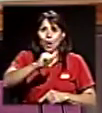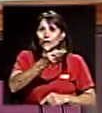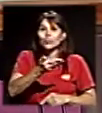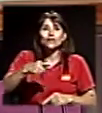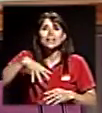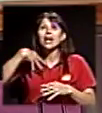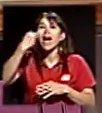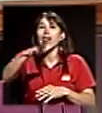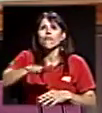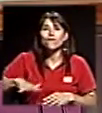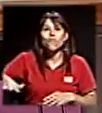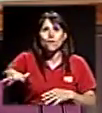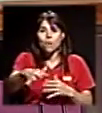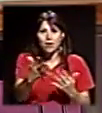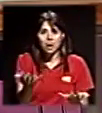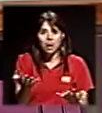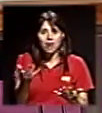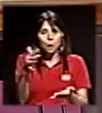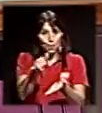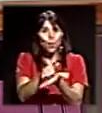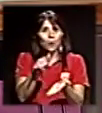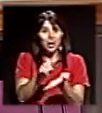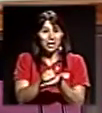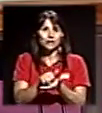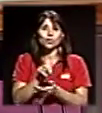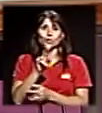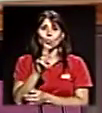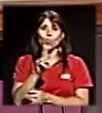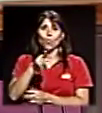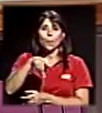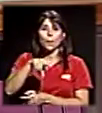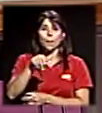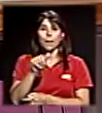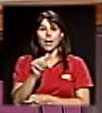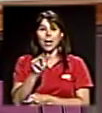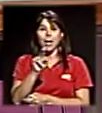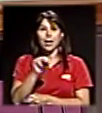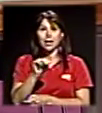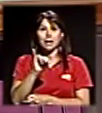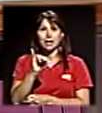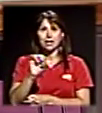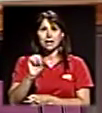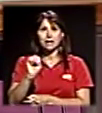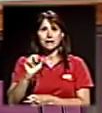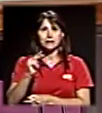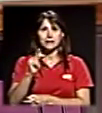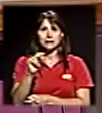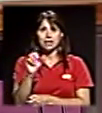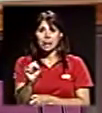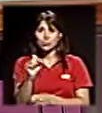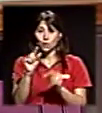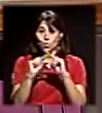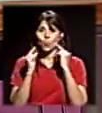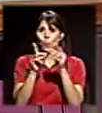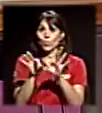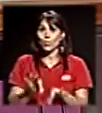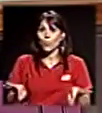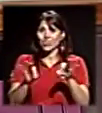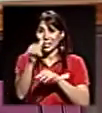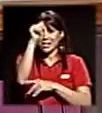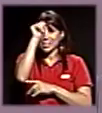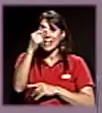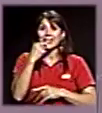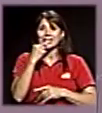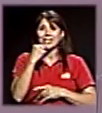el mundo externo por eso los upanishad que son una una escritura muy importante de la India dice lo que es afuera es adentro lo que